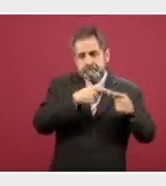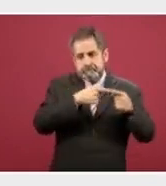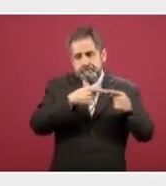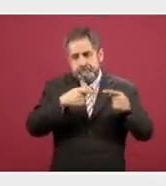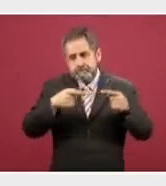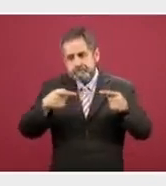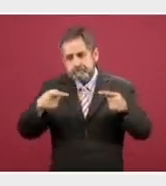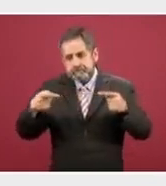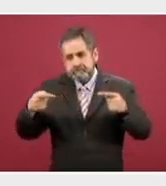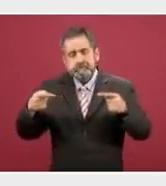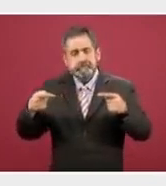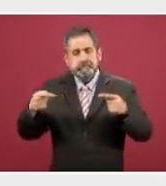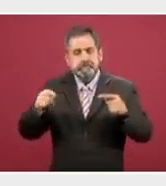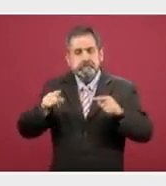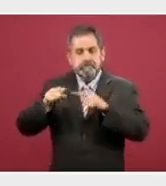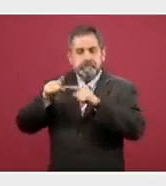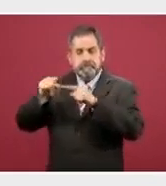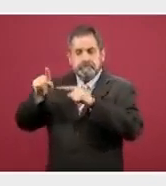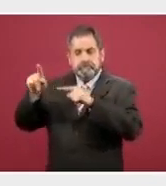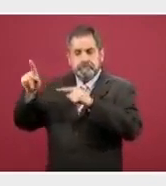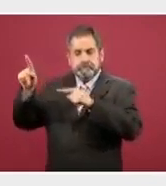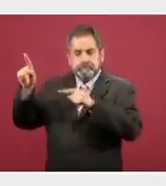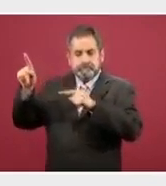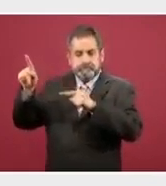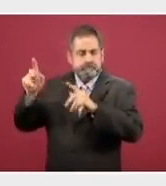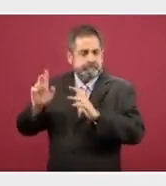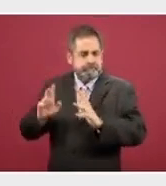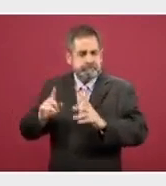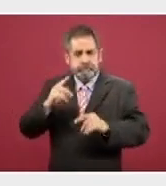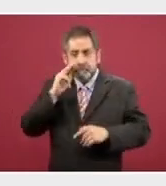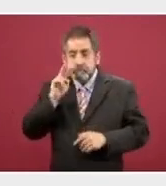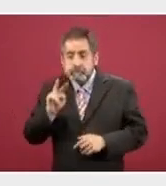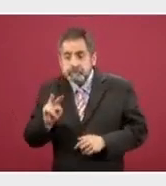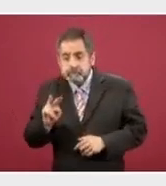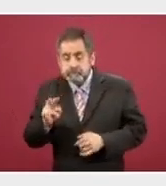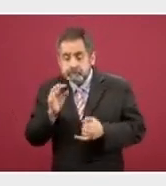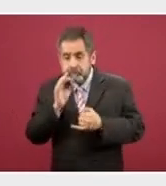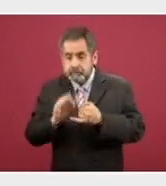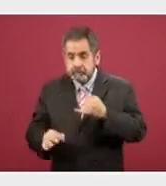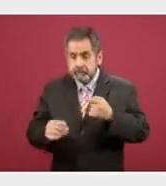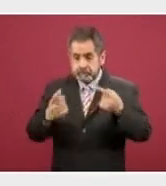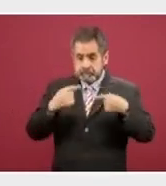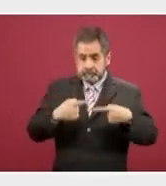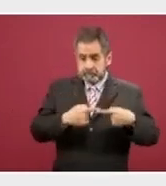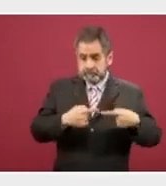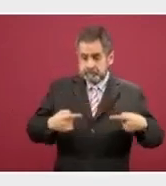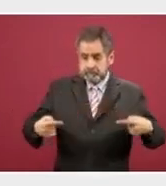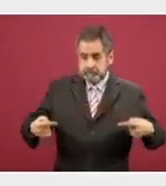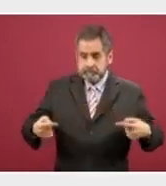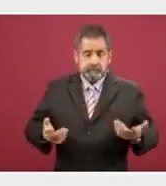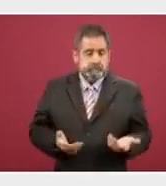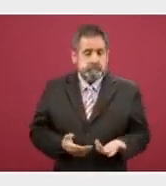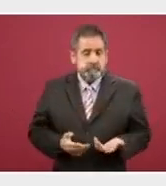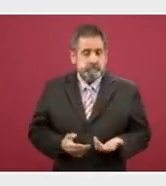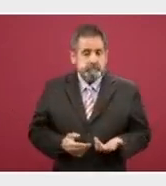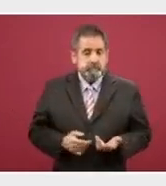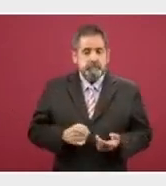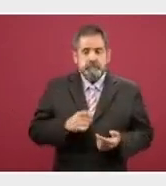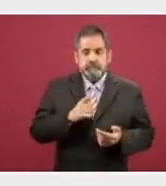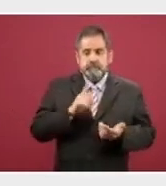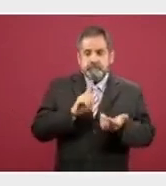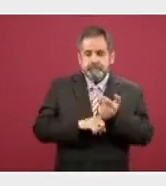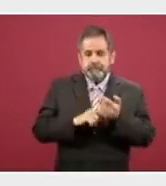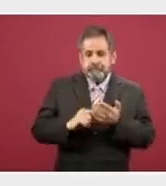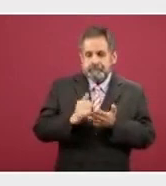de transmisión comunitaria. Y vean México al final de la diapositiva. Son estos puntitos que se